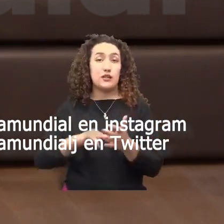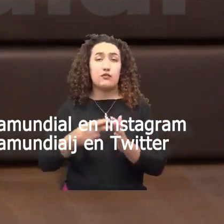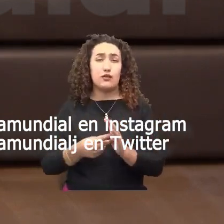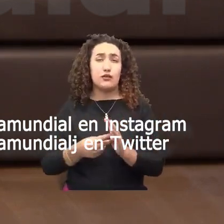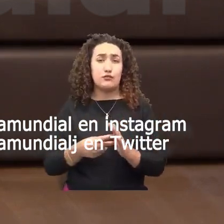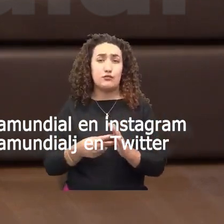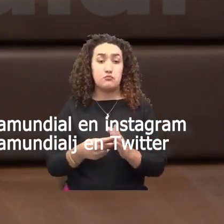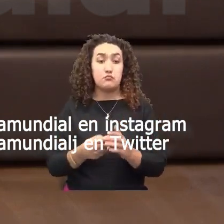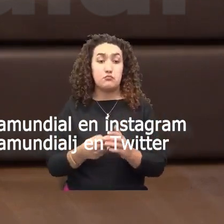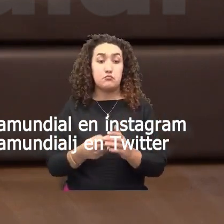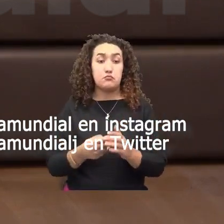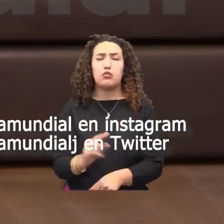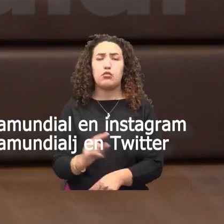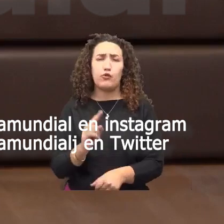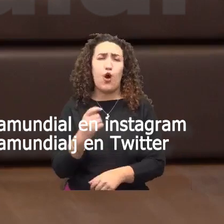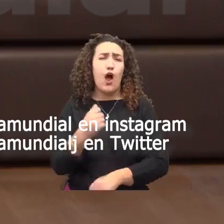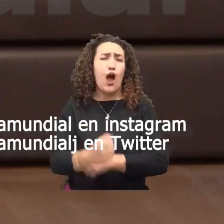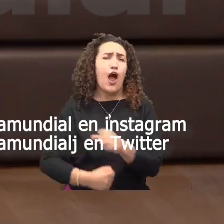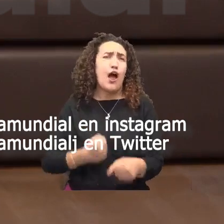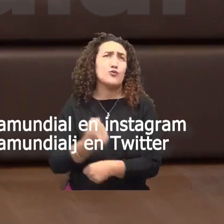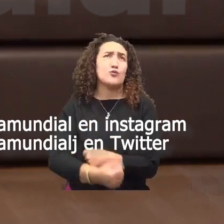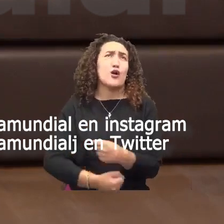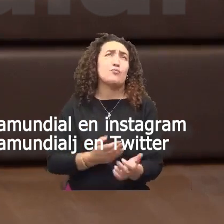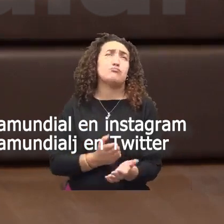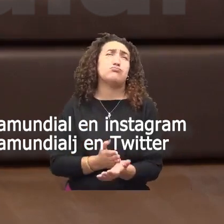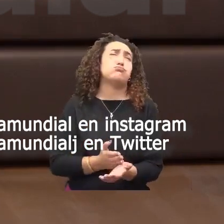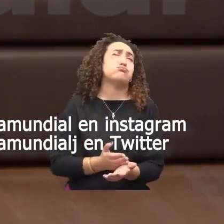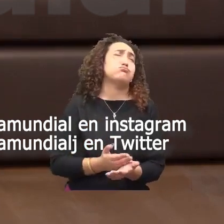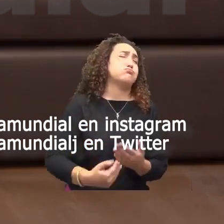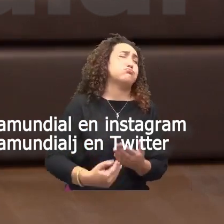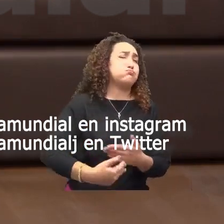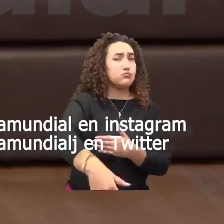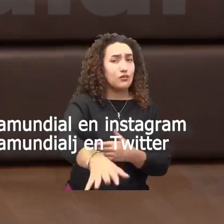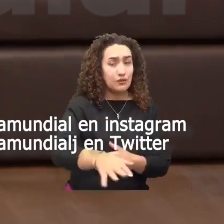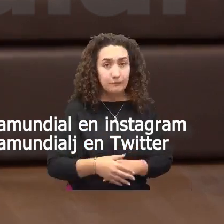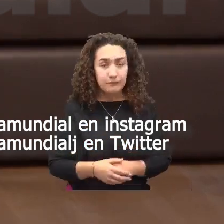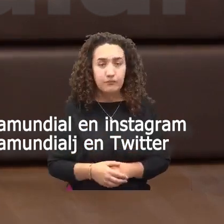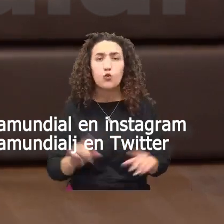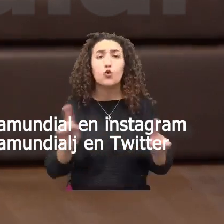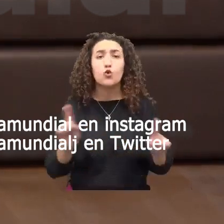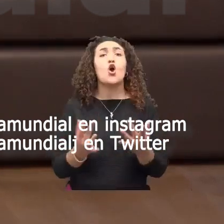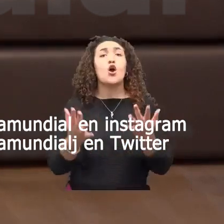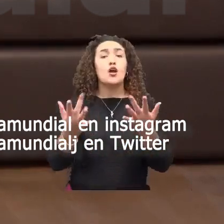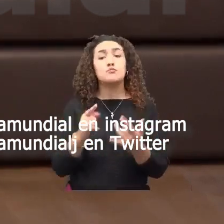No esperar a que el proyecto sea una realidad para empezar a lograr que la gente